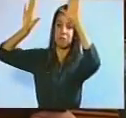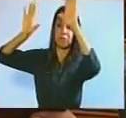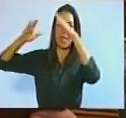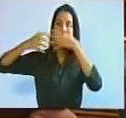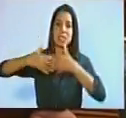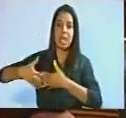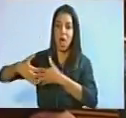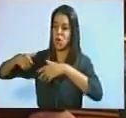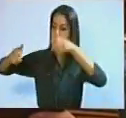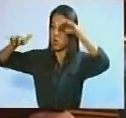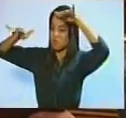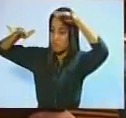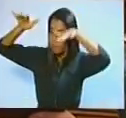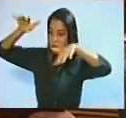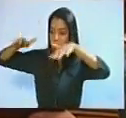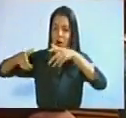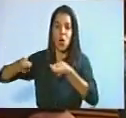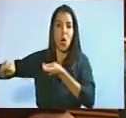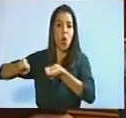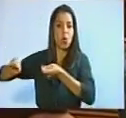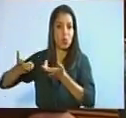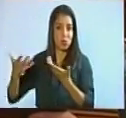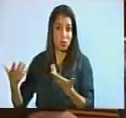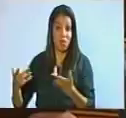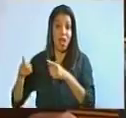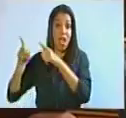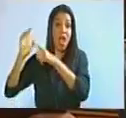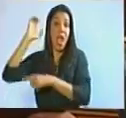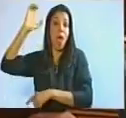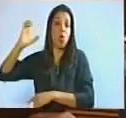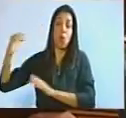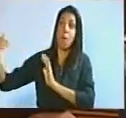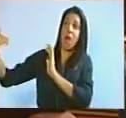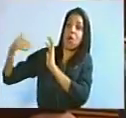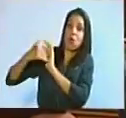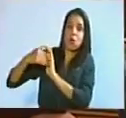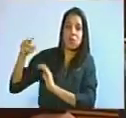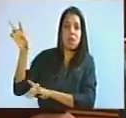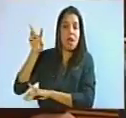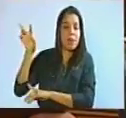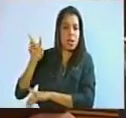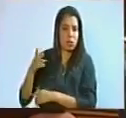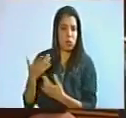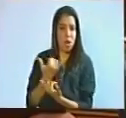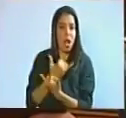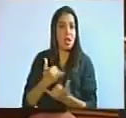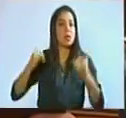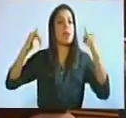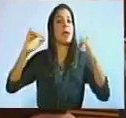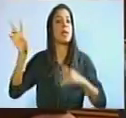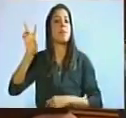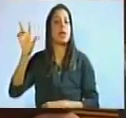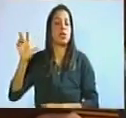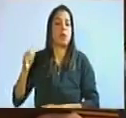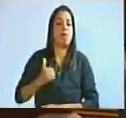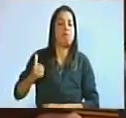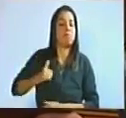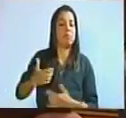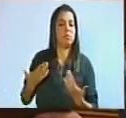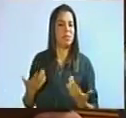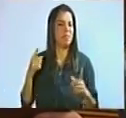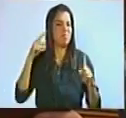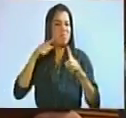una serie de acciones unilaterales en contra de la soberanía e independencia nacional, con la